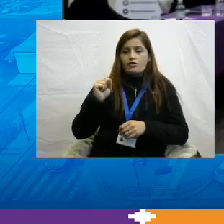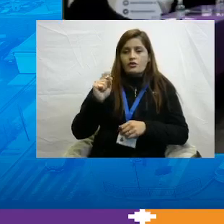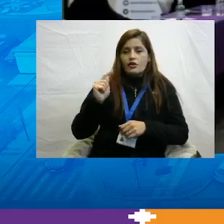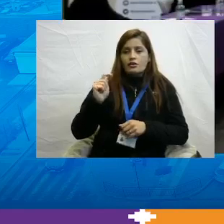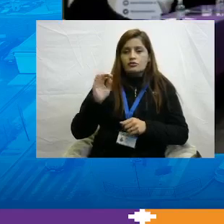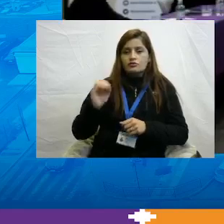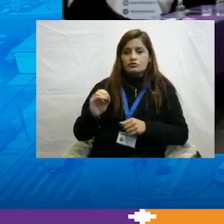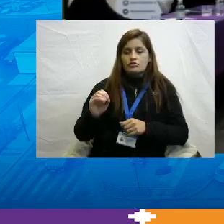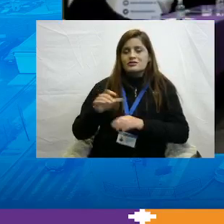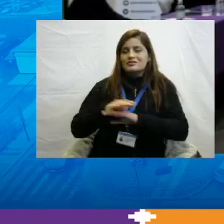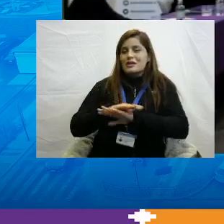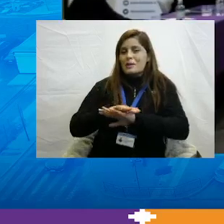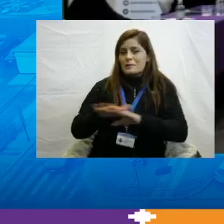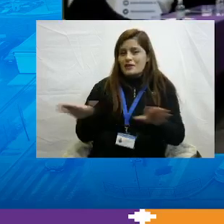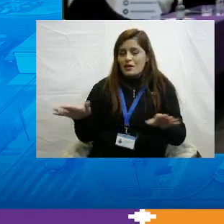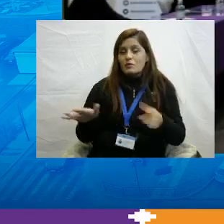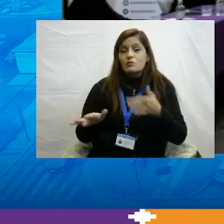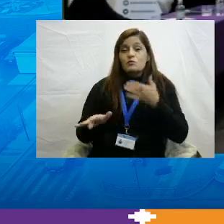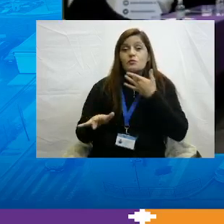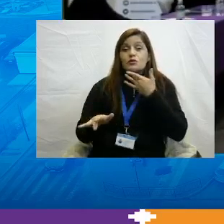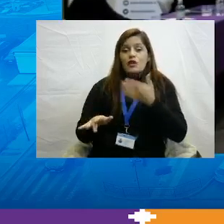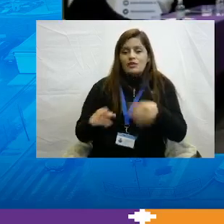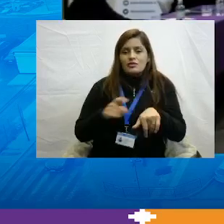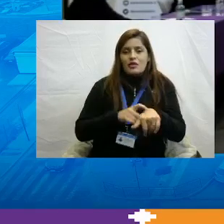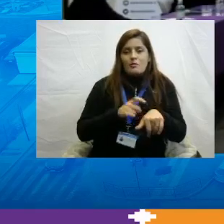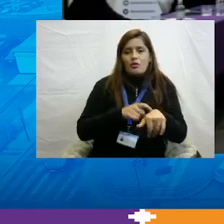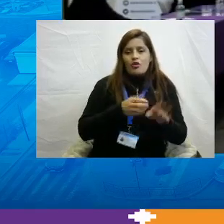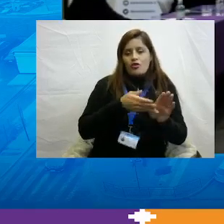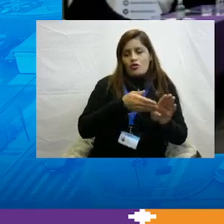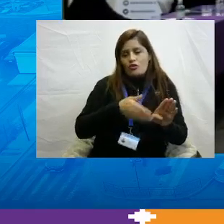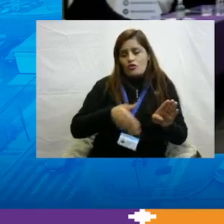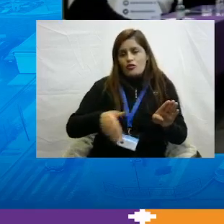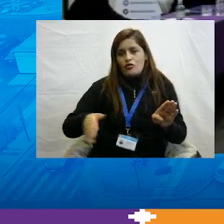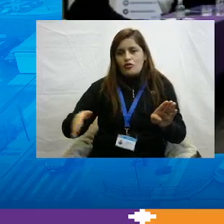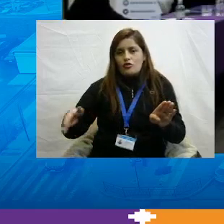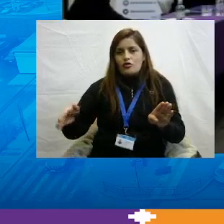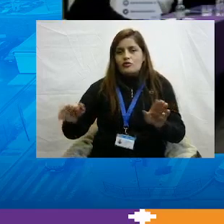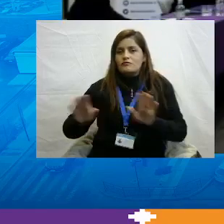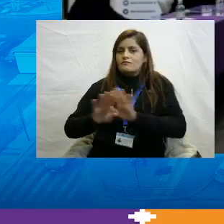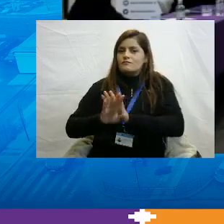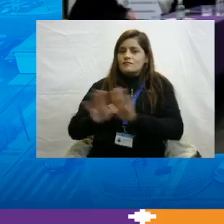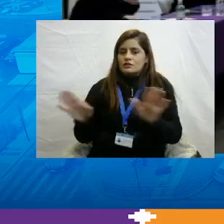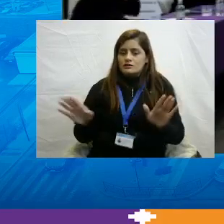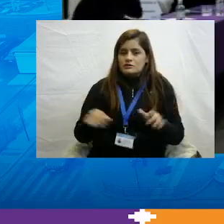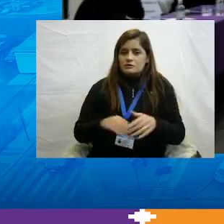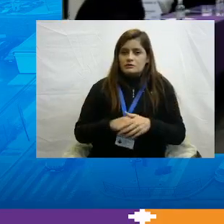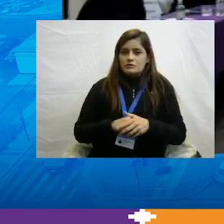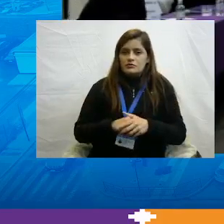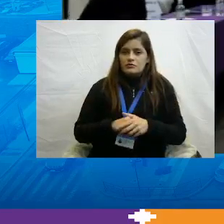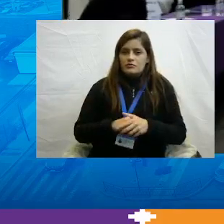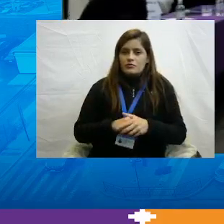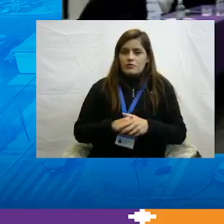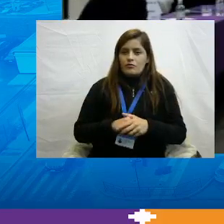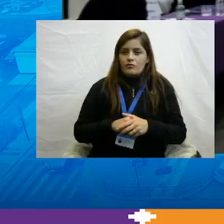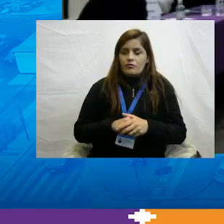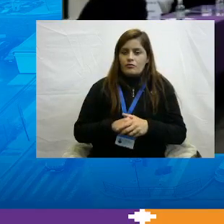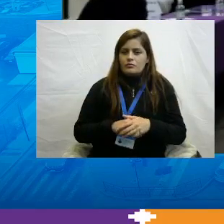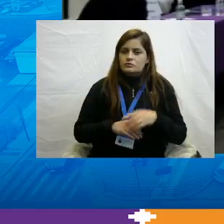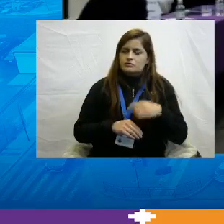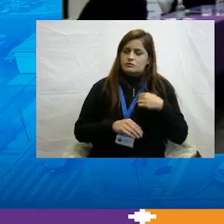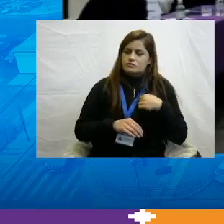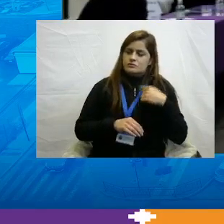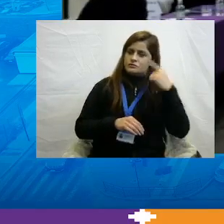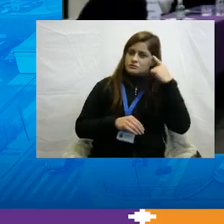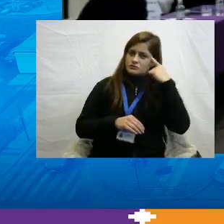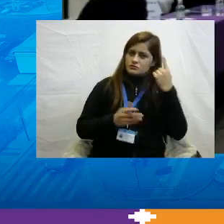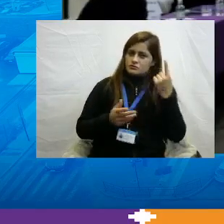solo efecto, solamente por el transcurso del tiempo, el término del mismo. Por lo tanto, no veo la dificultad de que si